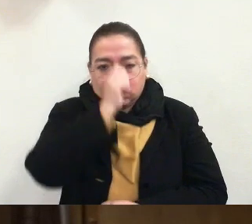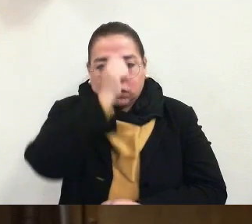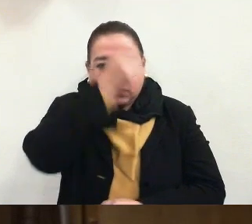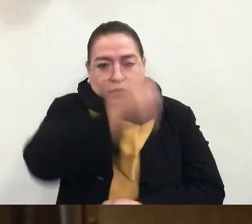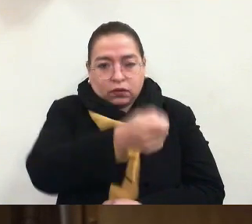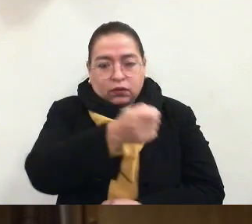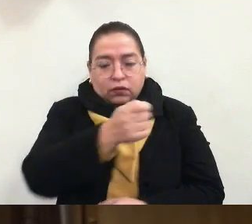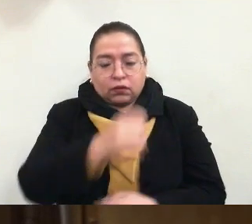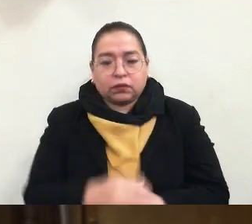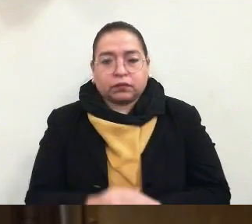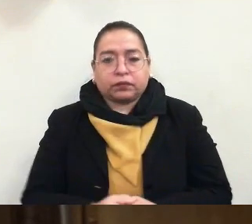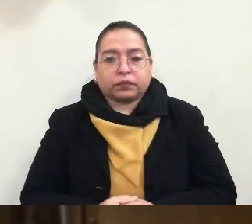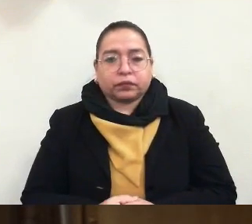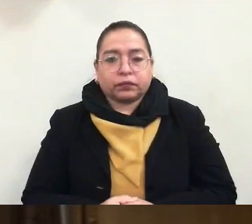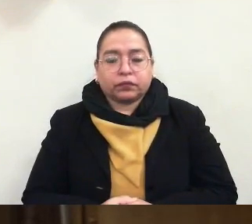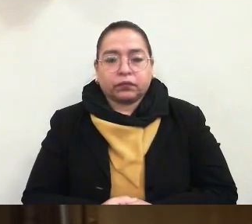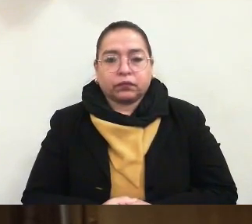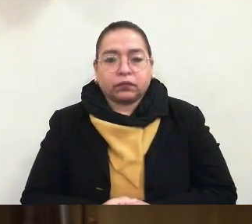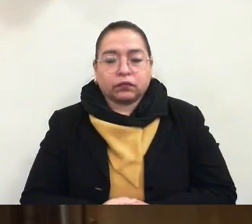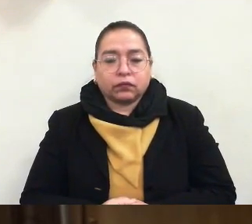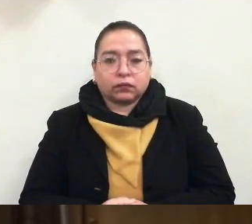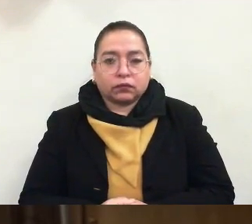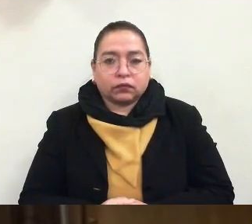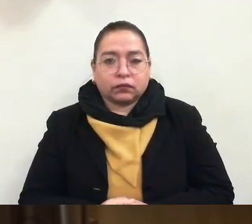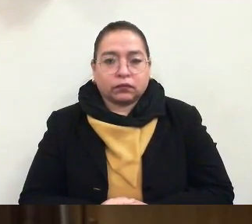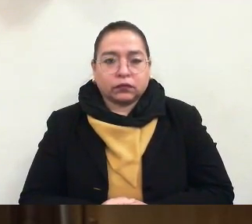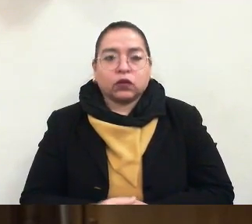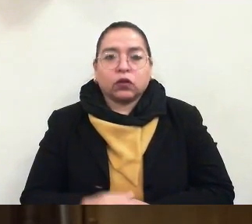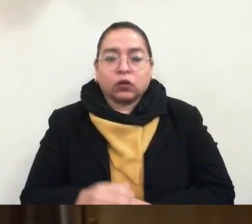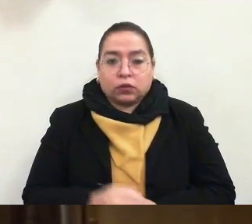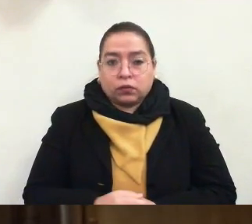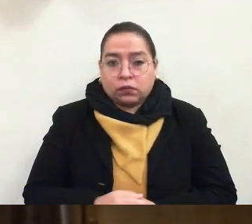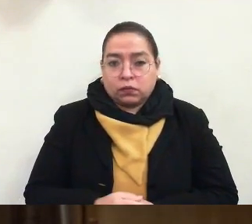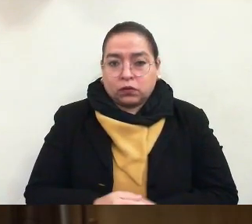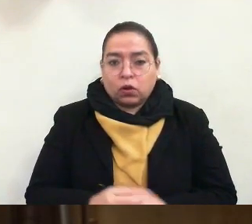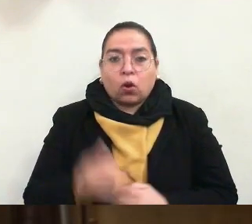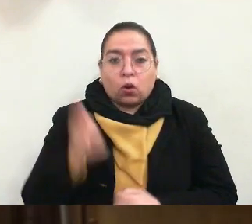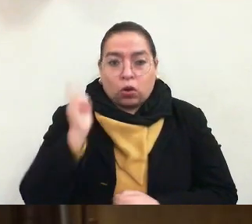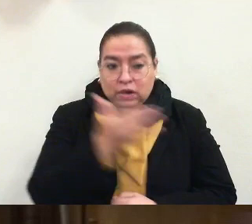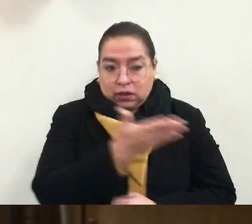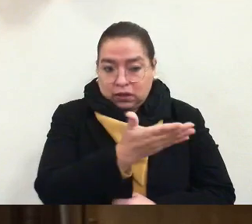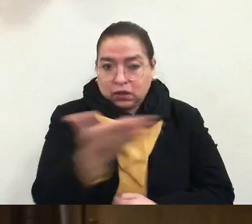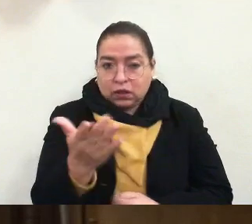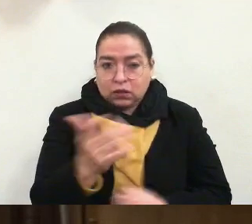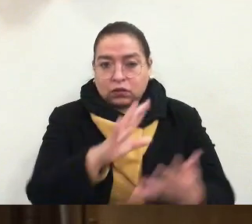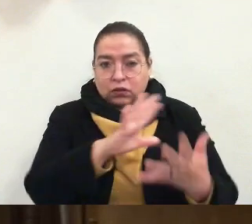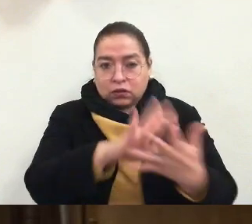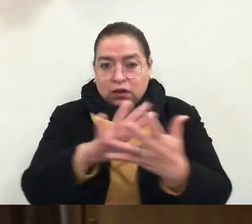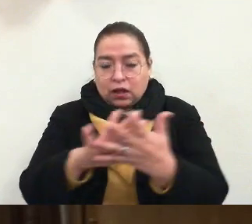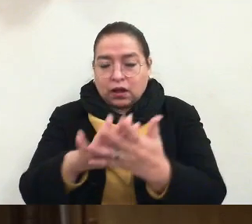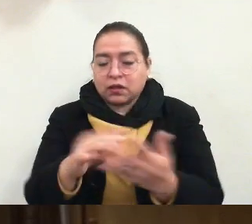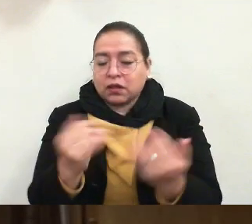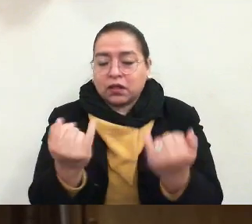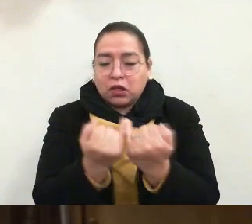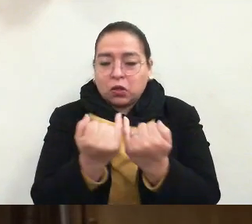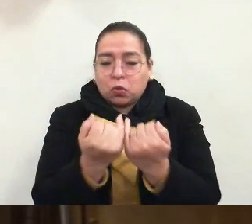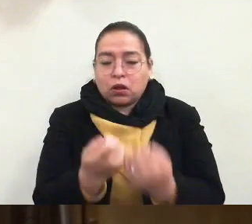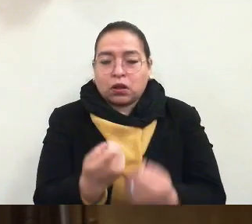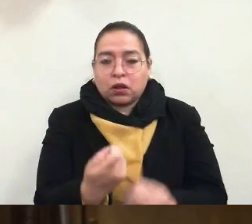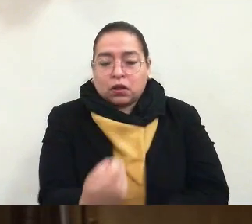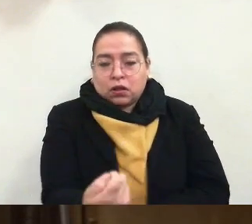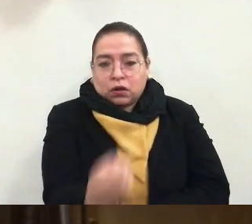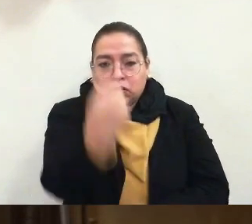bendición y esperamos que ellos también nos bendigan a nosotros.